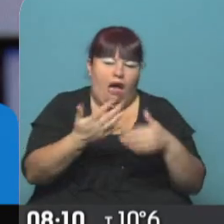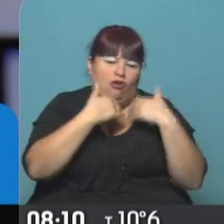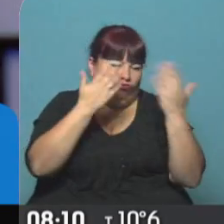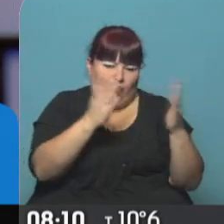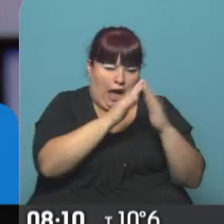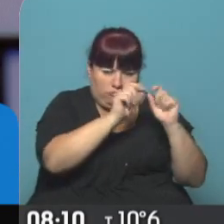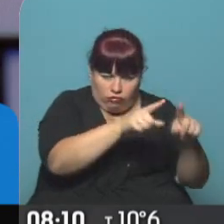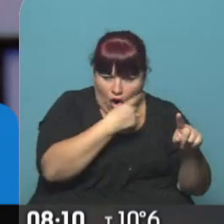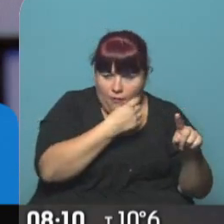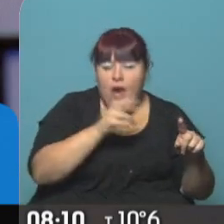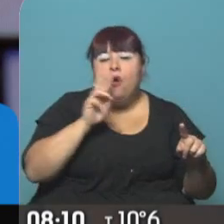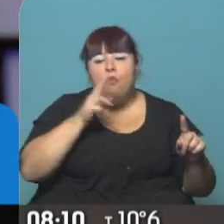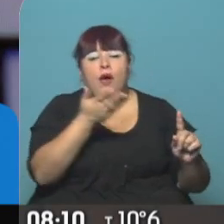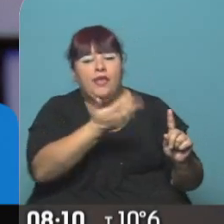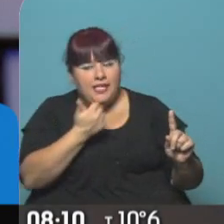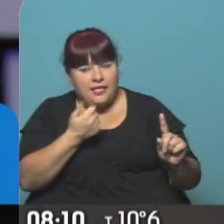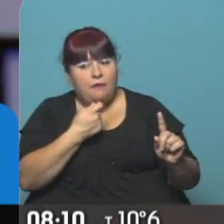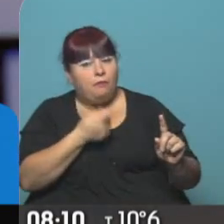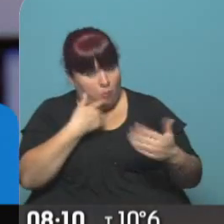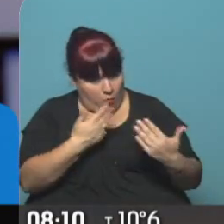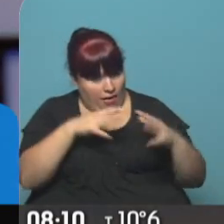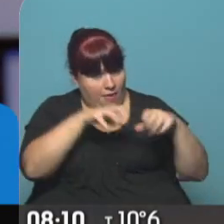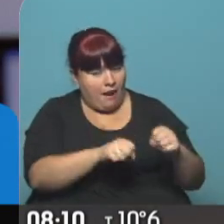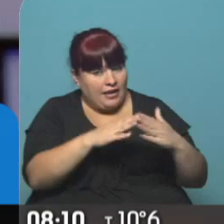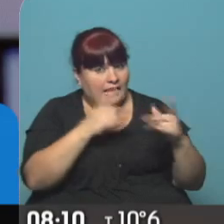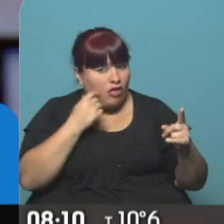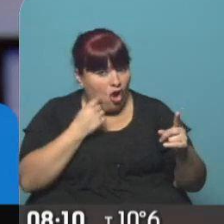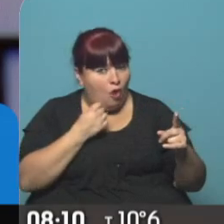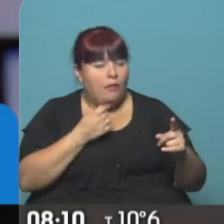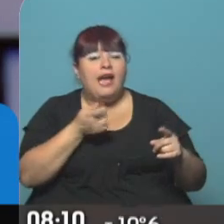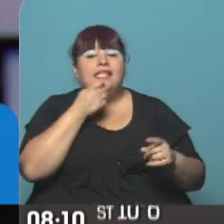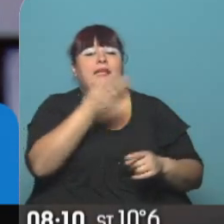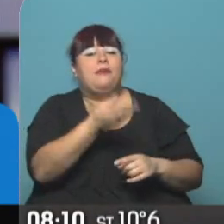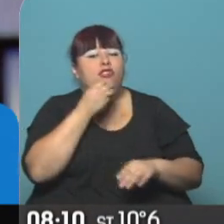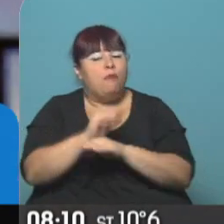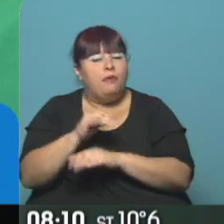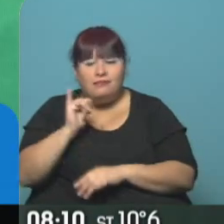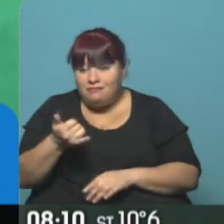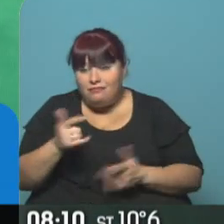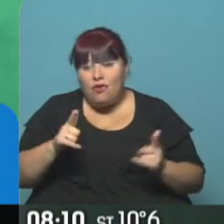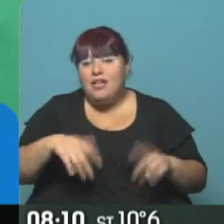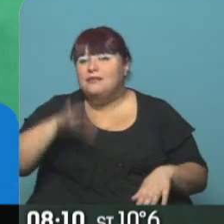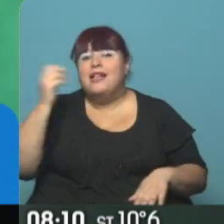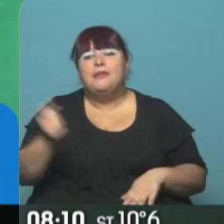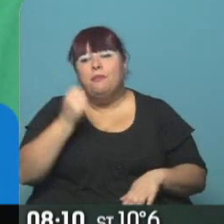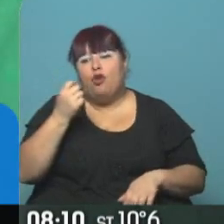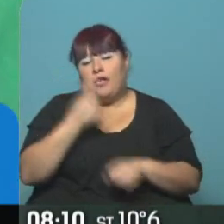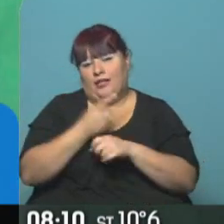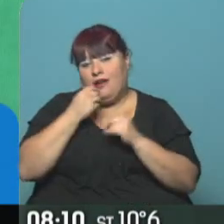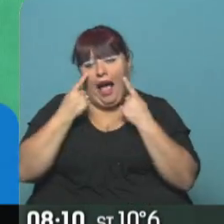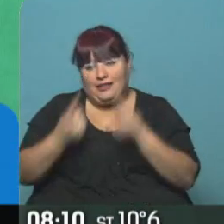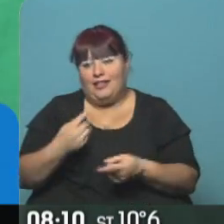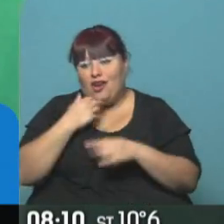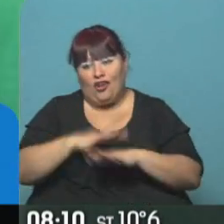sé la mujer le pide puede se puede embargar la casa de ese hombre cuando uno pide alimentos y porque no hay nada más importante que aclarar a los